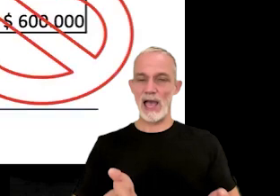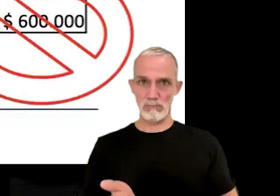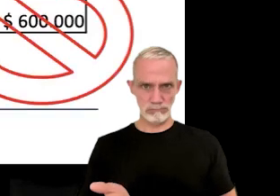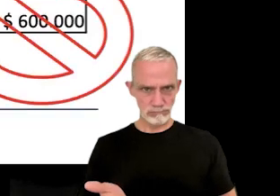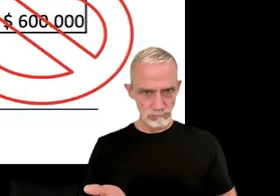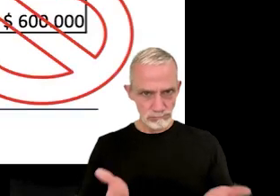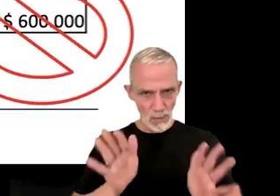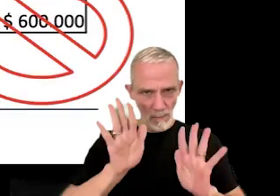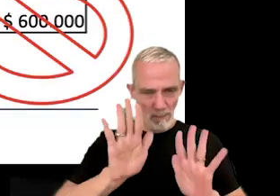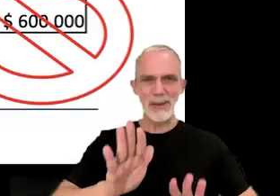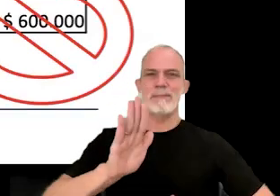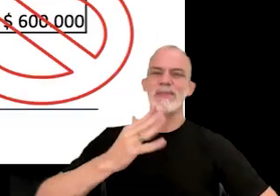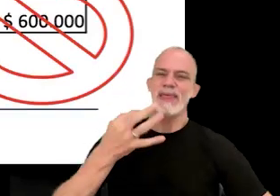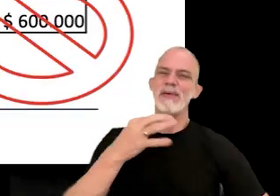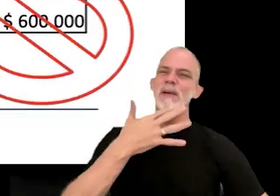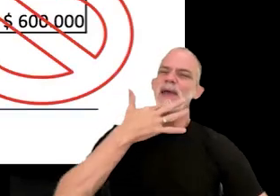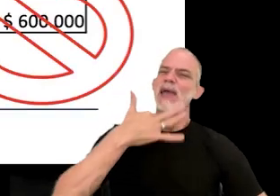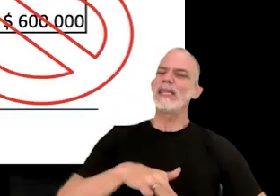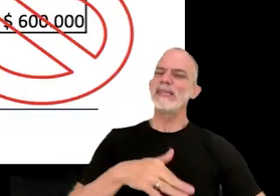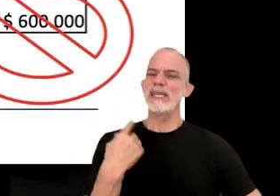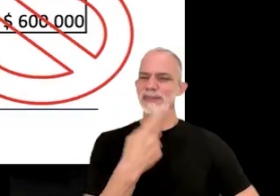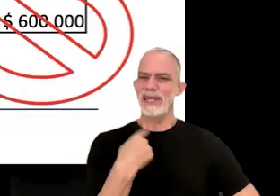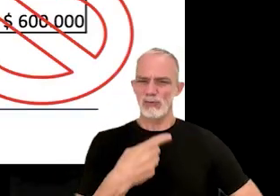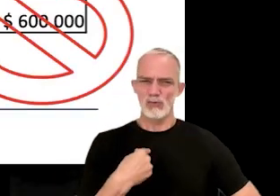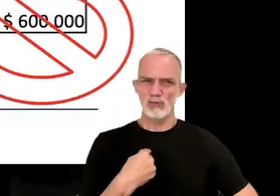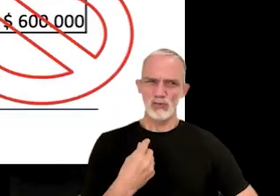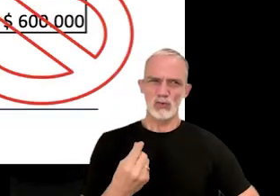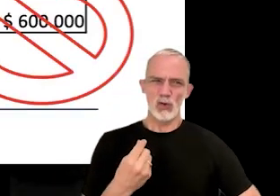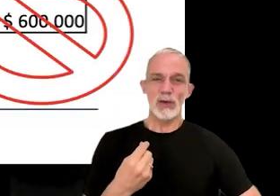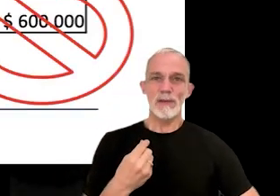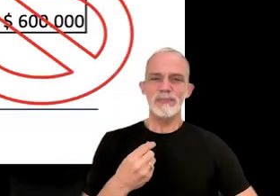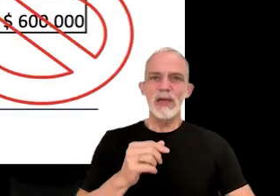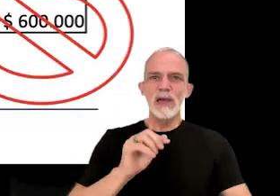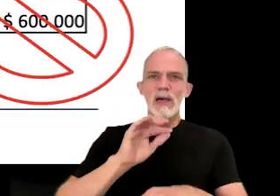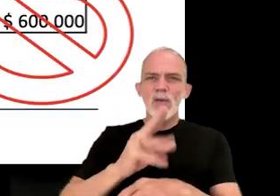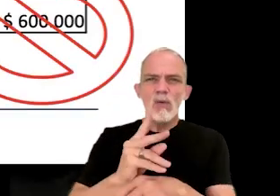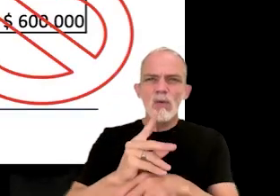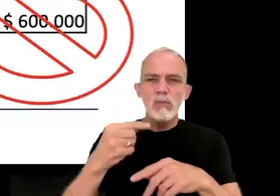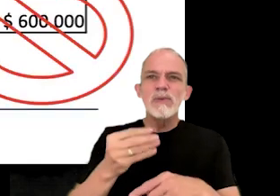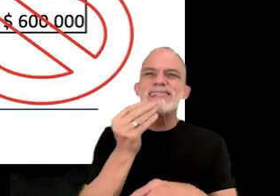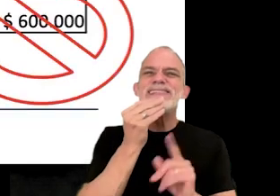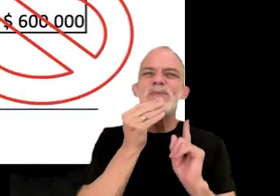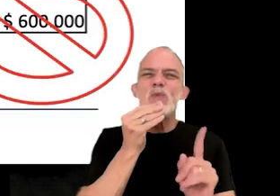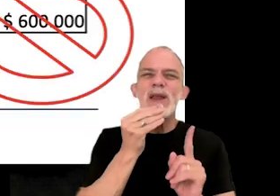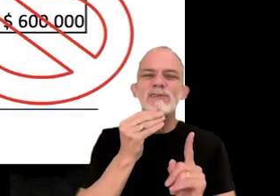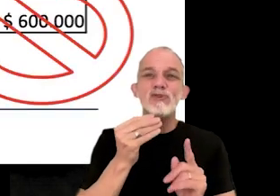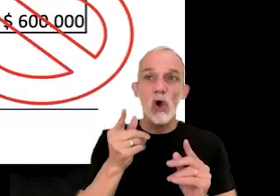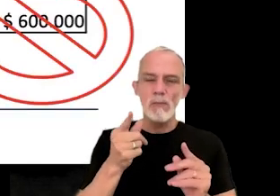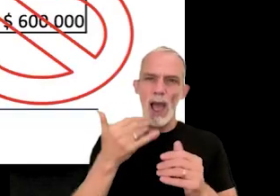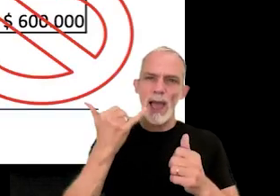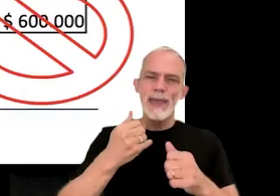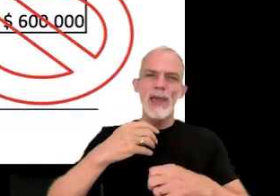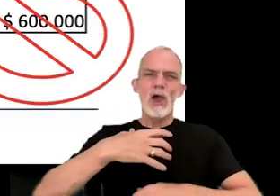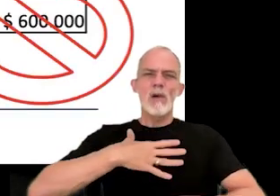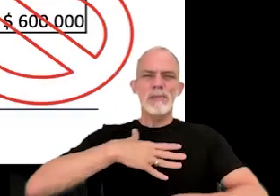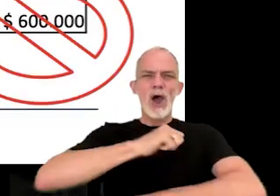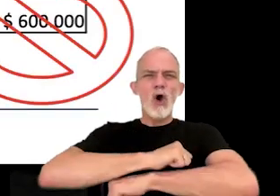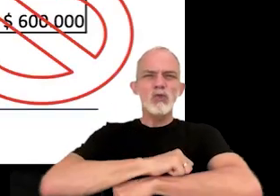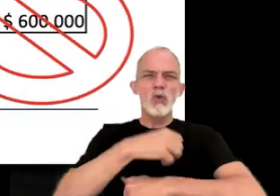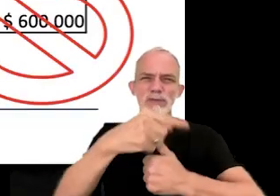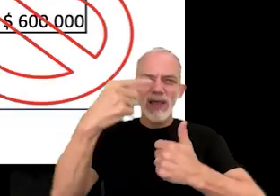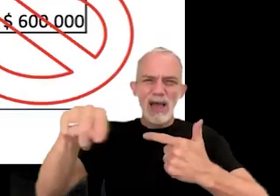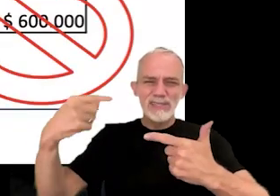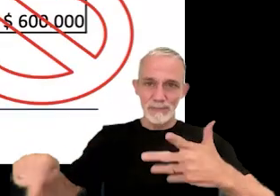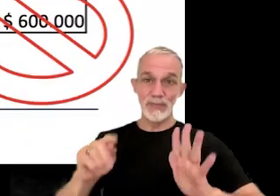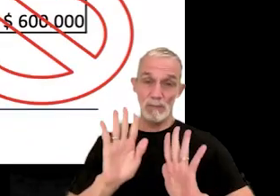que entender que el, el delito de simulación me lleva a varias conductas al menos. En este caso voy a